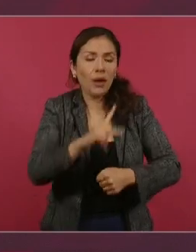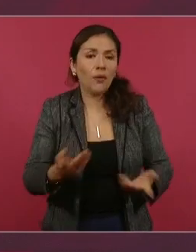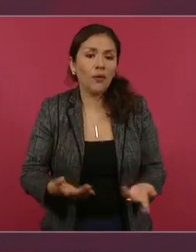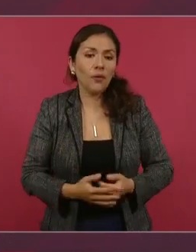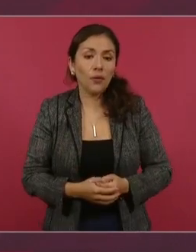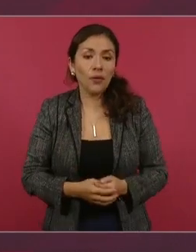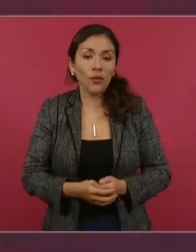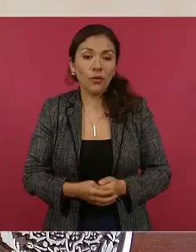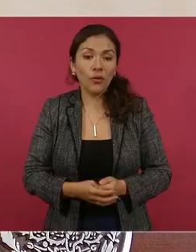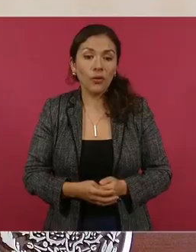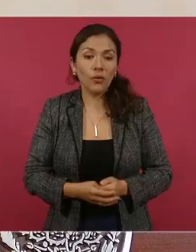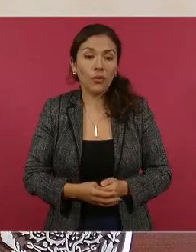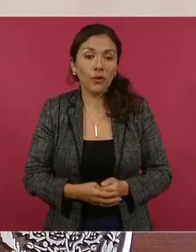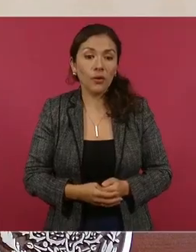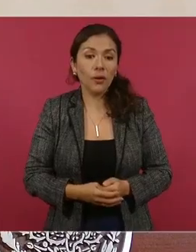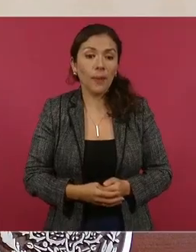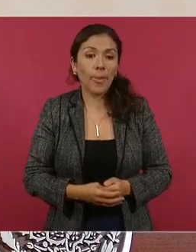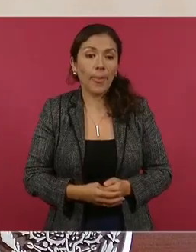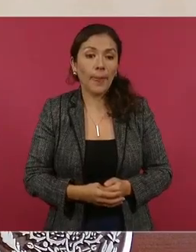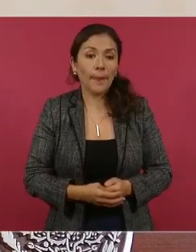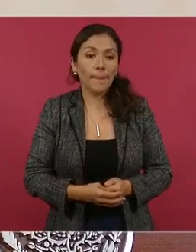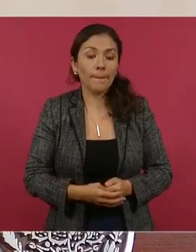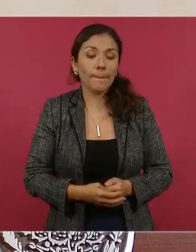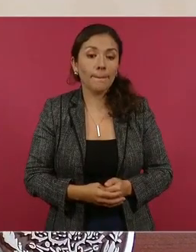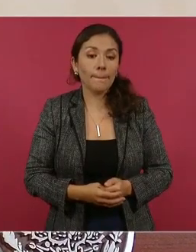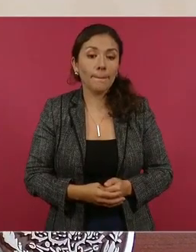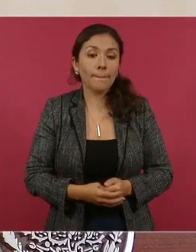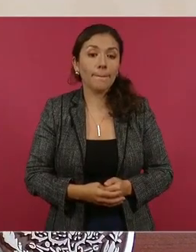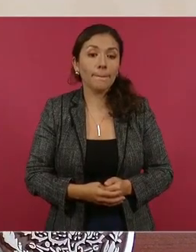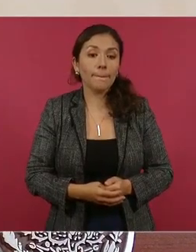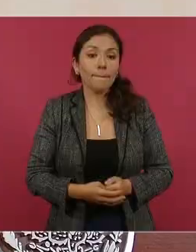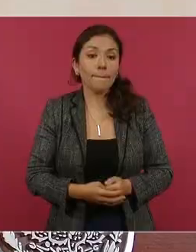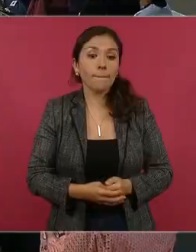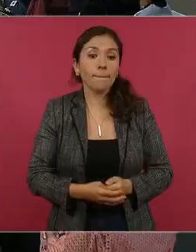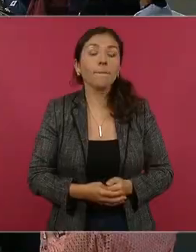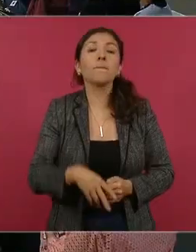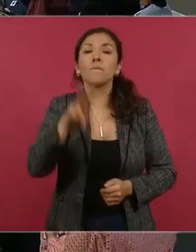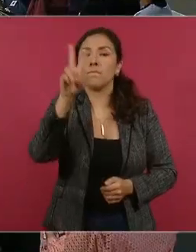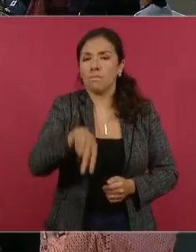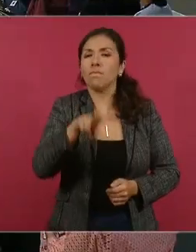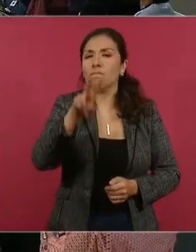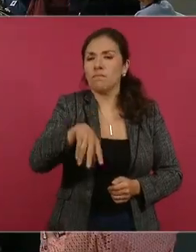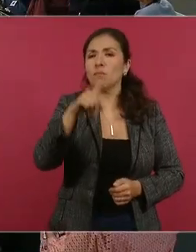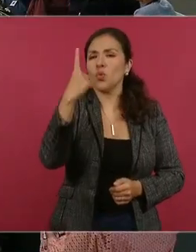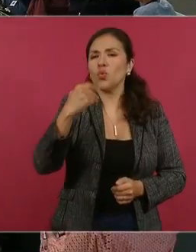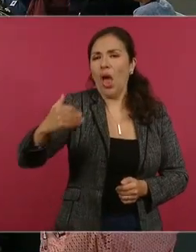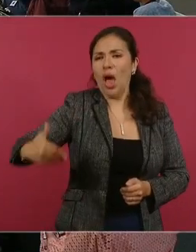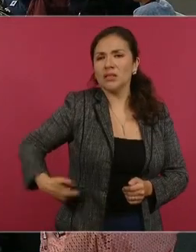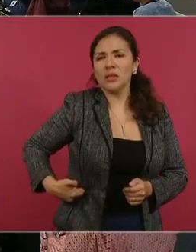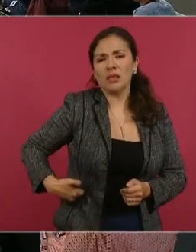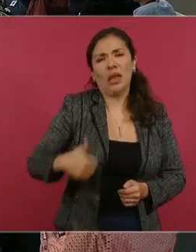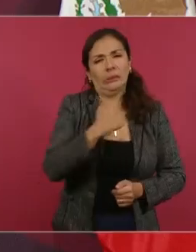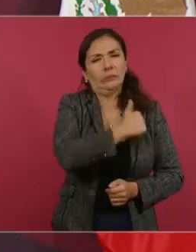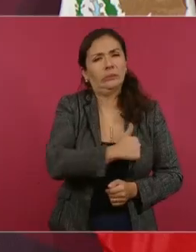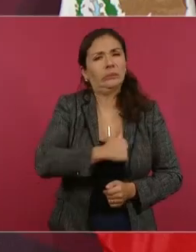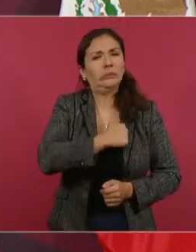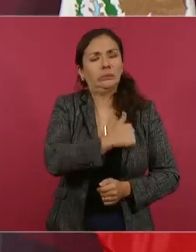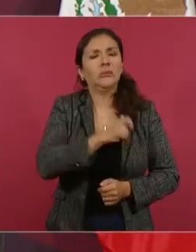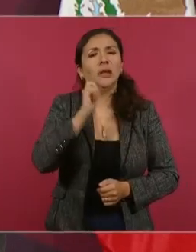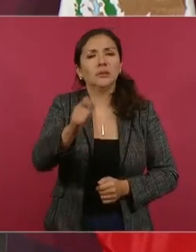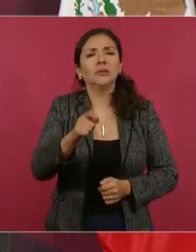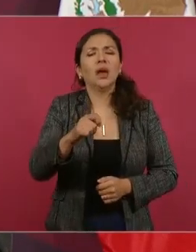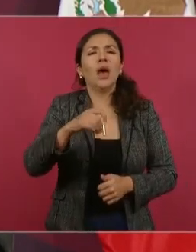Entonces, eso es lo mejor. Hubo un accidente lamentable, se desprobó